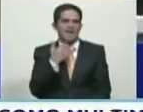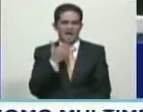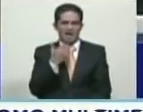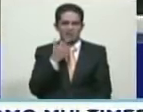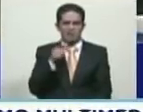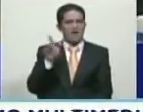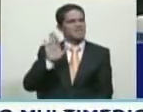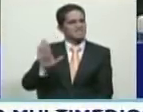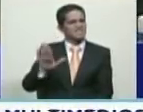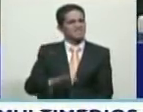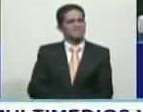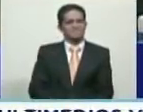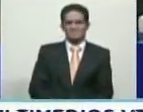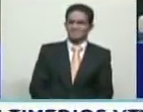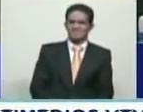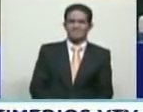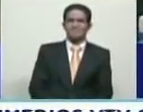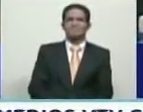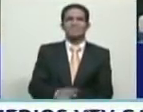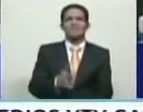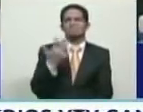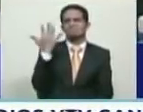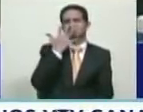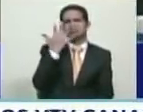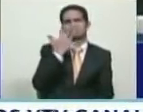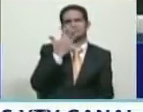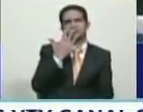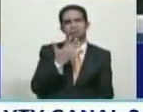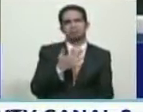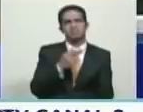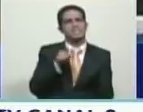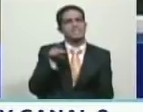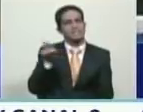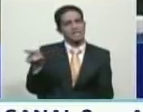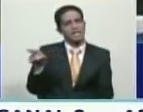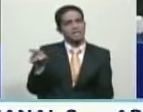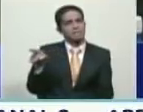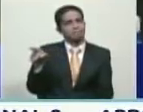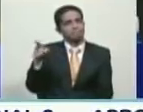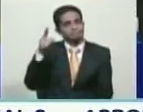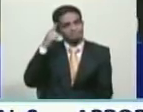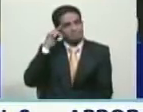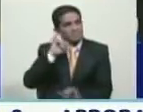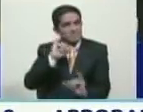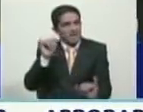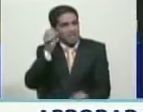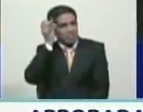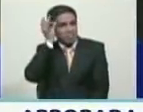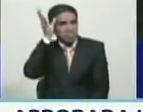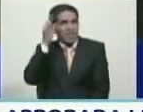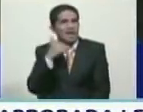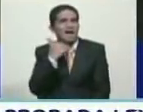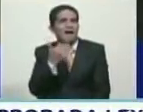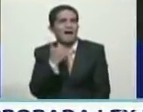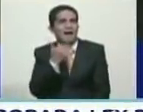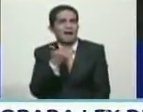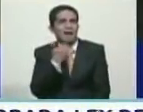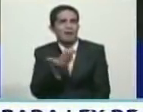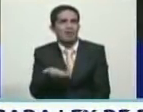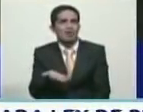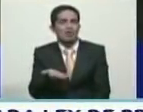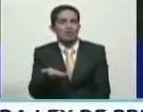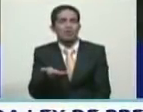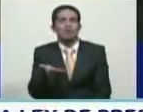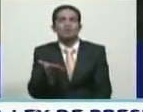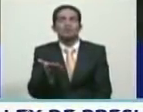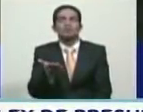eso, uno no se lo toma a la ligera por una persona dedicada al